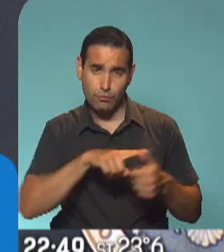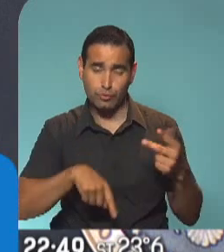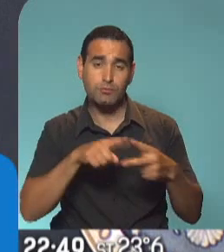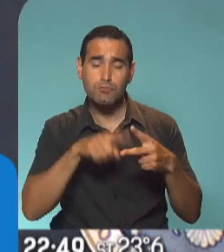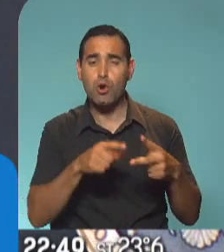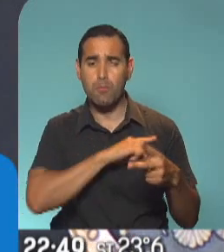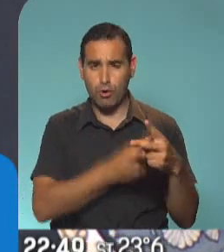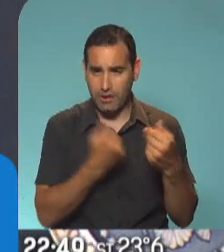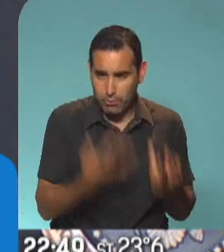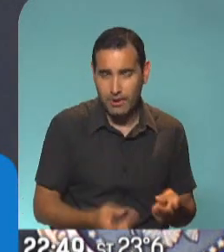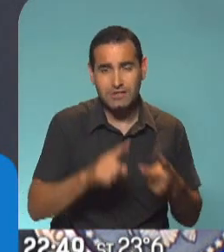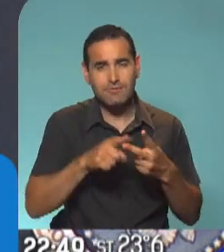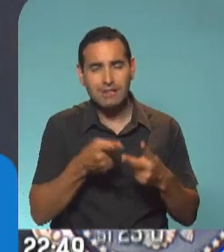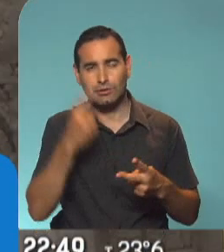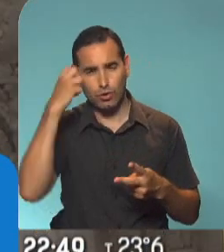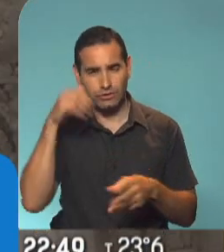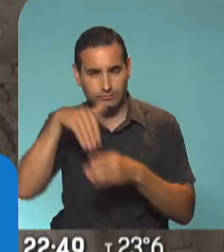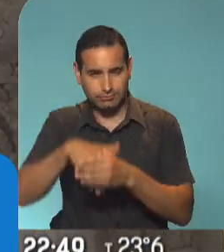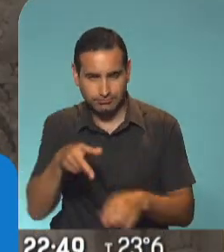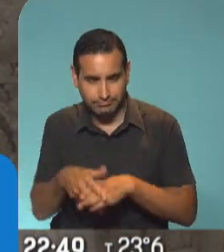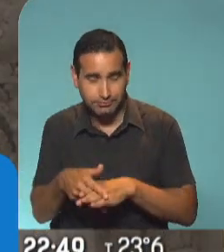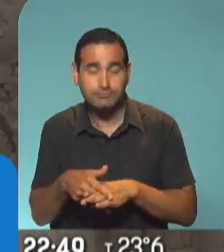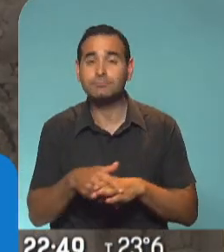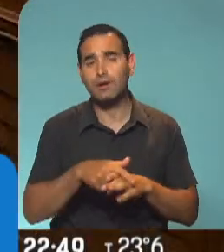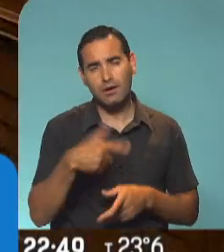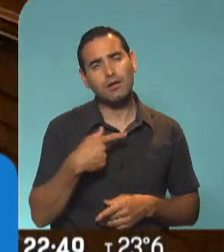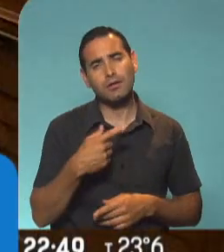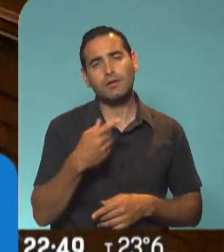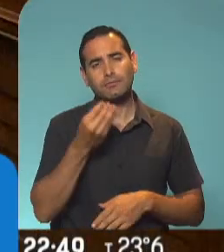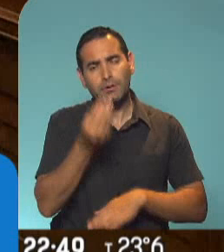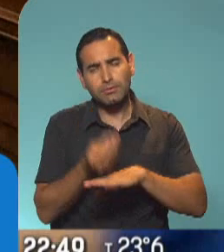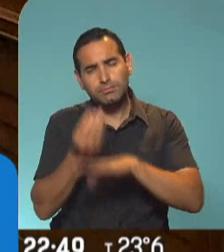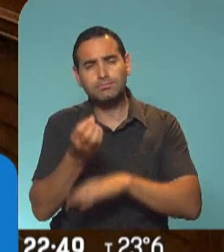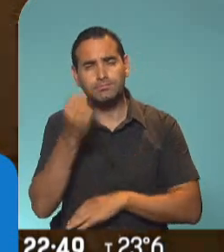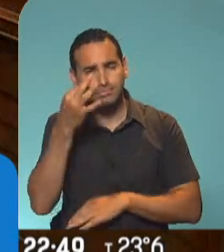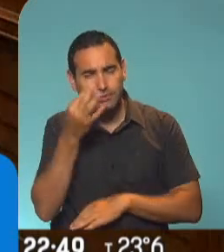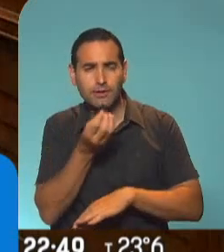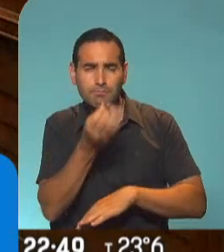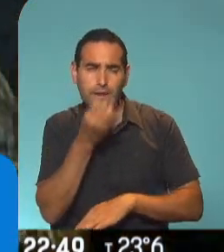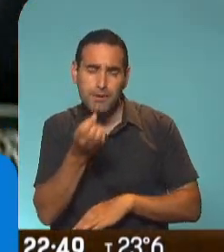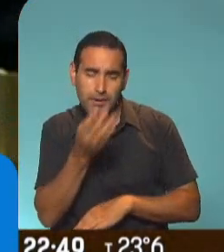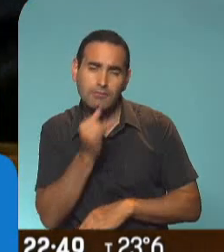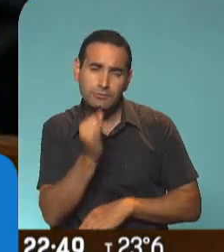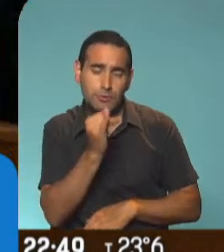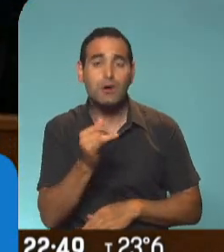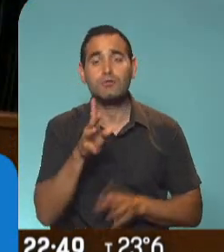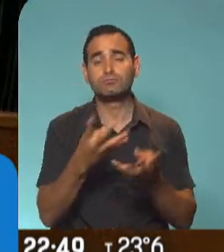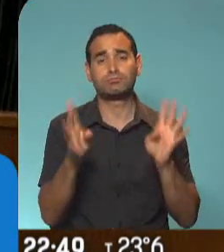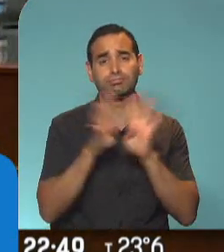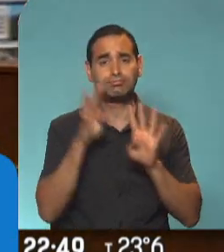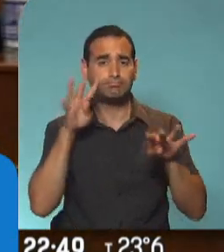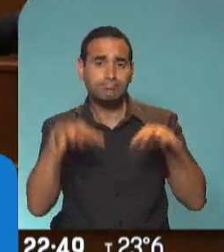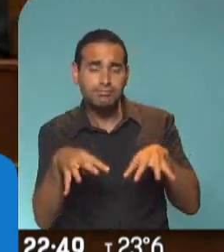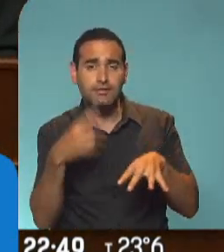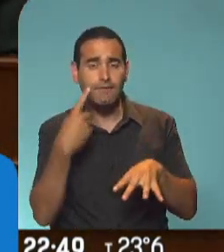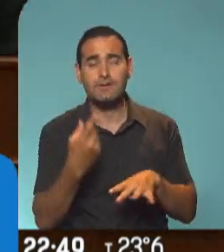de la investigación del Congreso en su contra. Tras meses de escuchar a testigos del caso, ásperos intercambios y una polarización bipartidaria sin